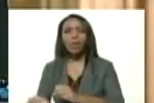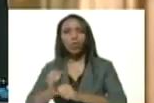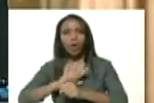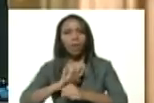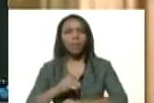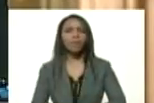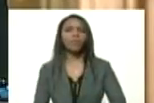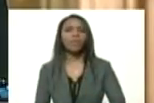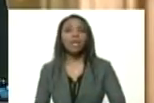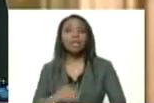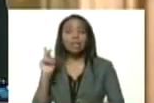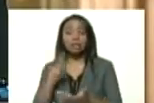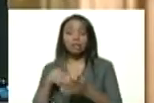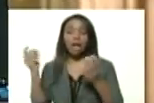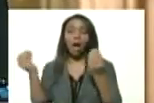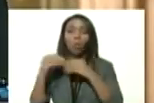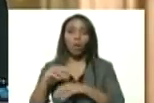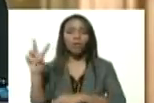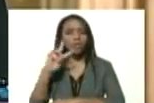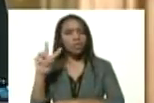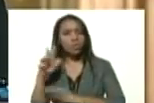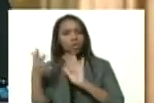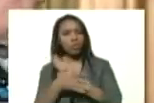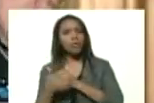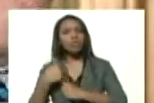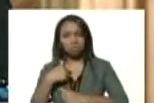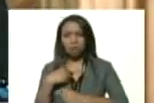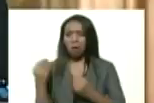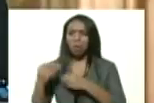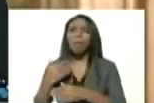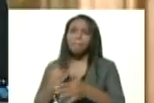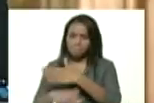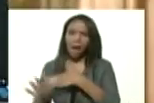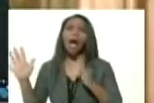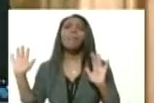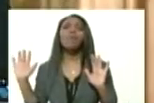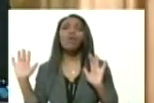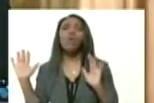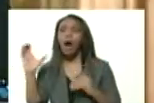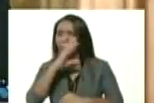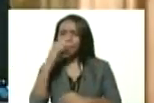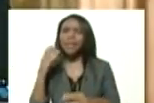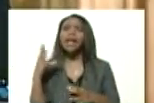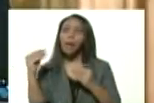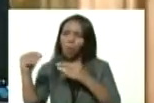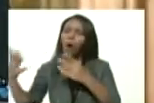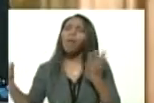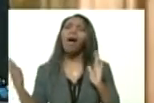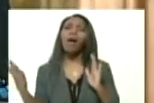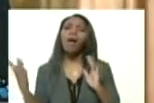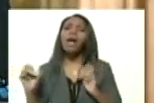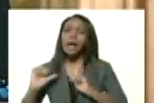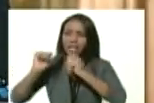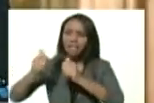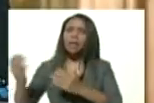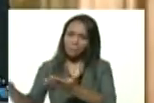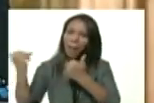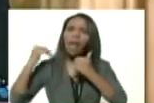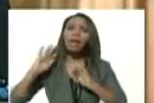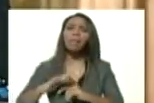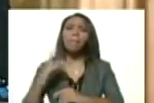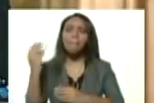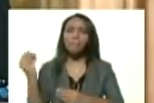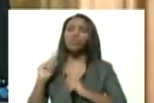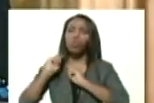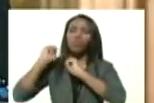de llegar a acuerdos en venezuela estoy de acuerdo vamos puesta primeros dos que toma la iniciativa asume la